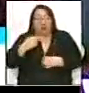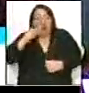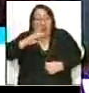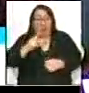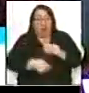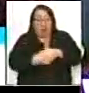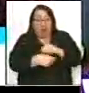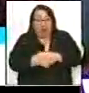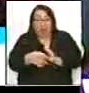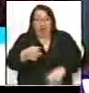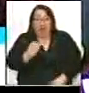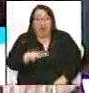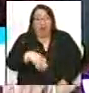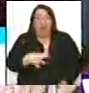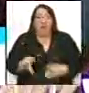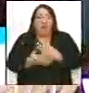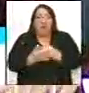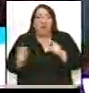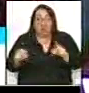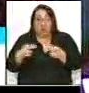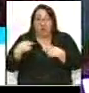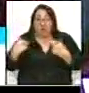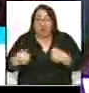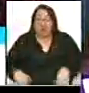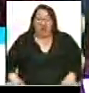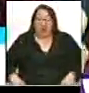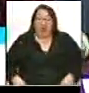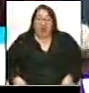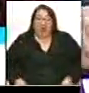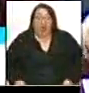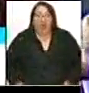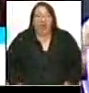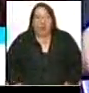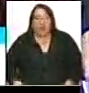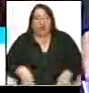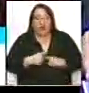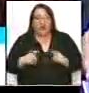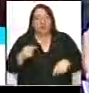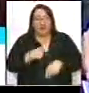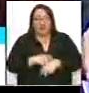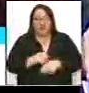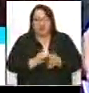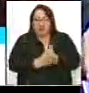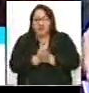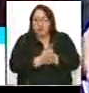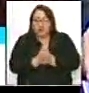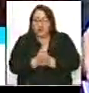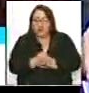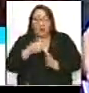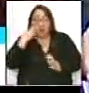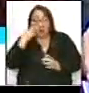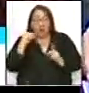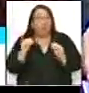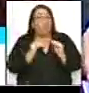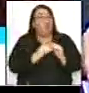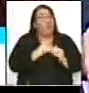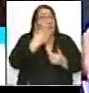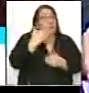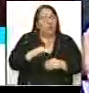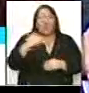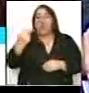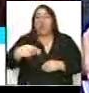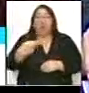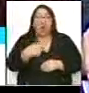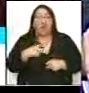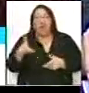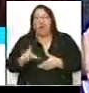son elecciones en diferentes momentos, diferentes intereses, y el interés de Puno no es el mismo que de Piura, ni el de Huancayo, ni el de